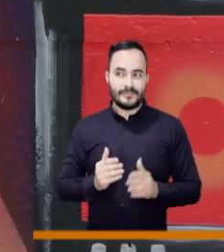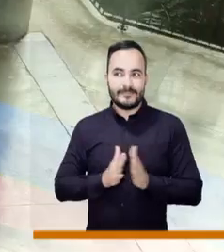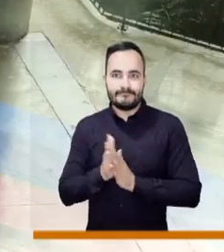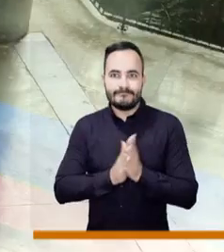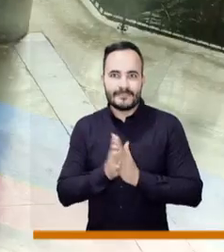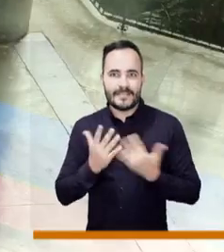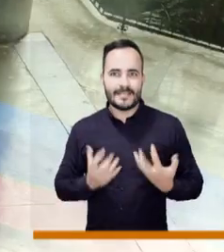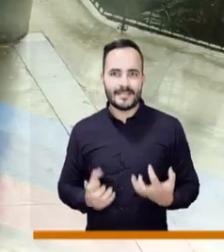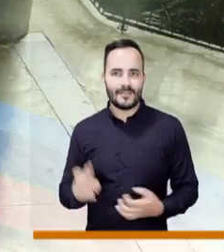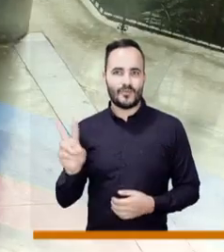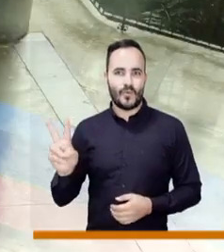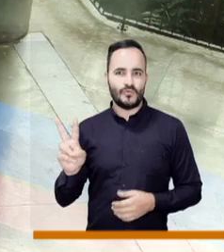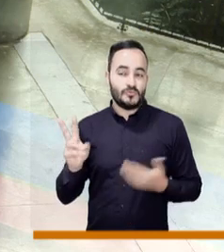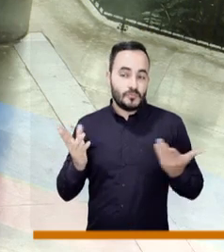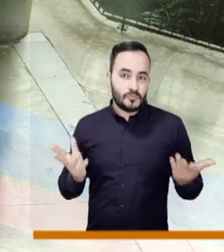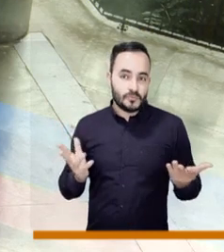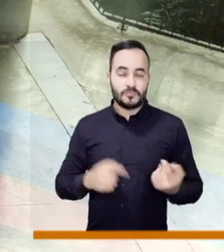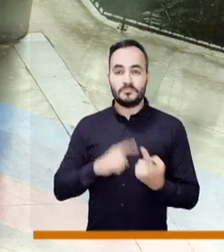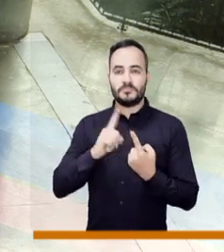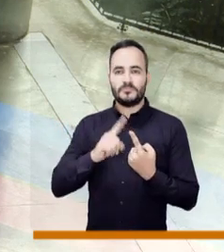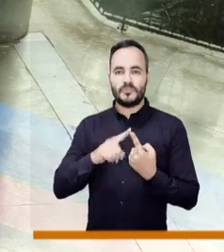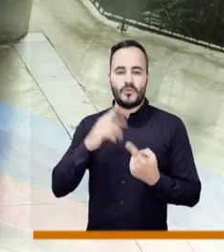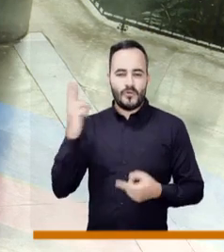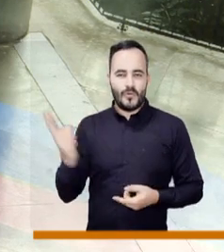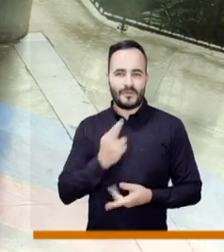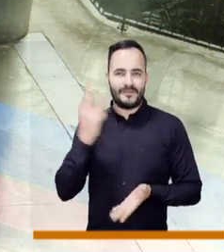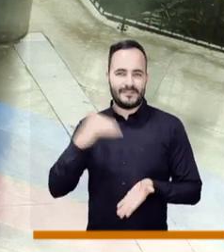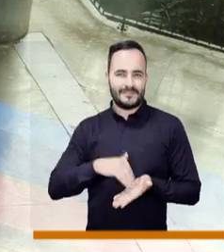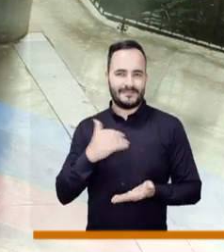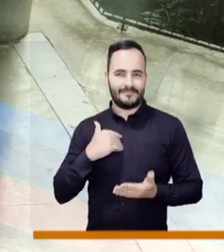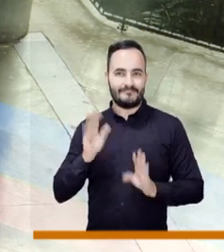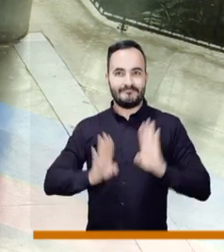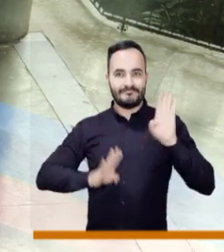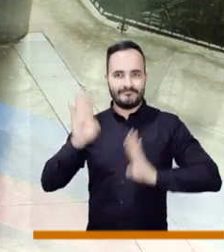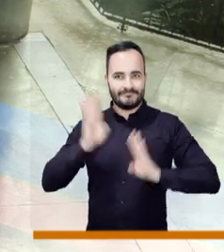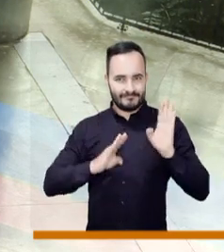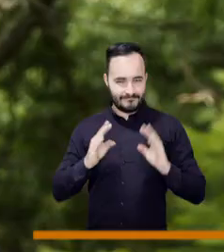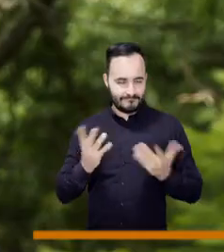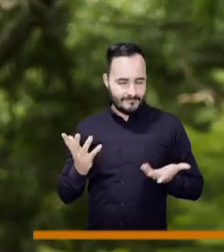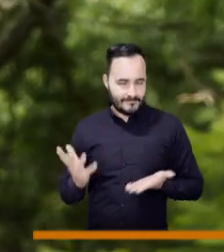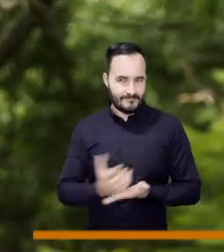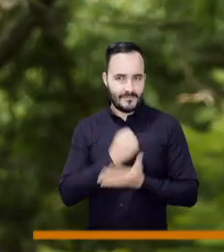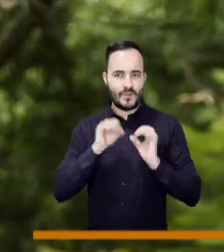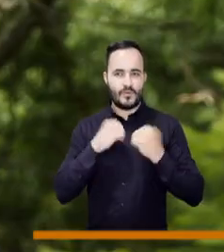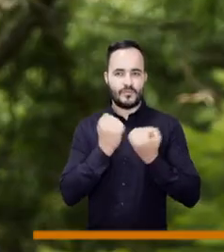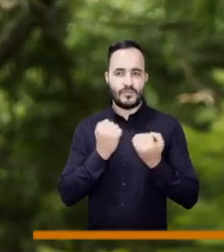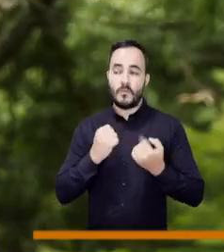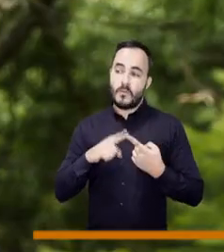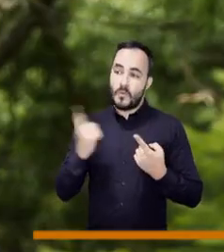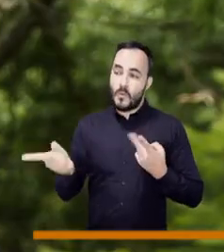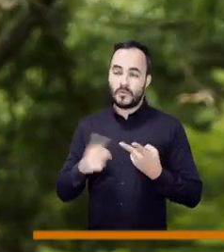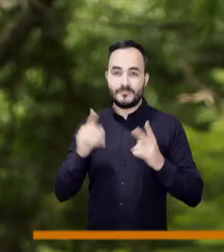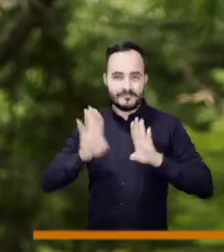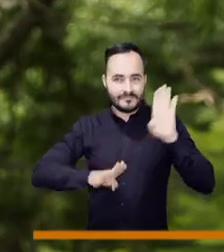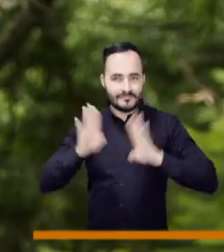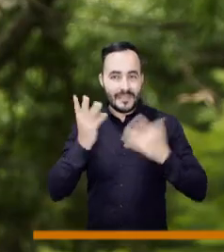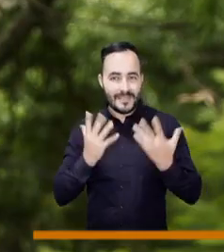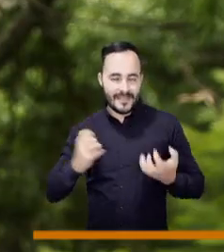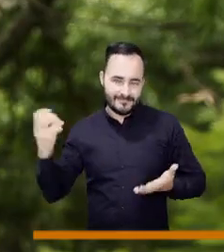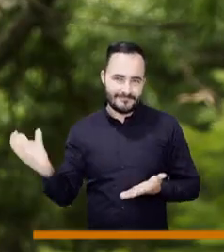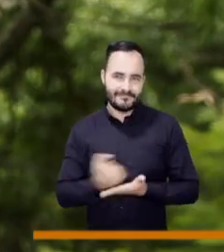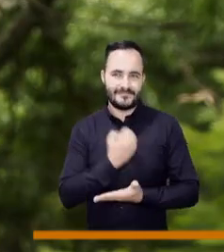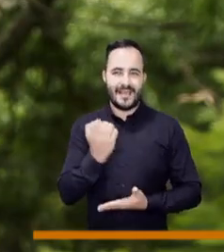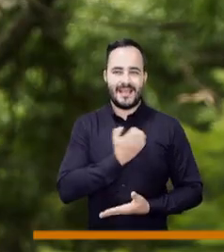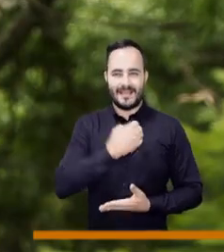muy distintas. Uno para repetir curul y otro con el anhelo de ser el alcalde de la ciudad de Medellín. Entonces,